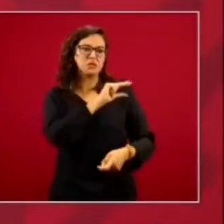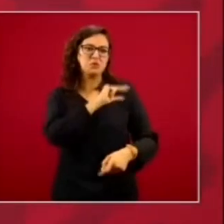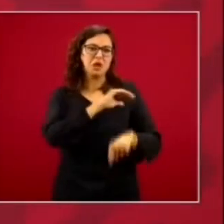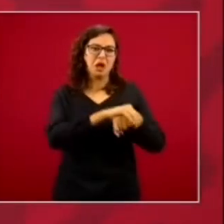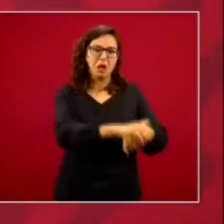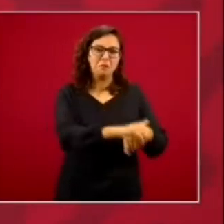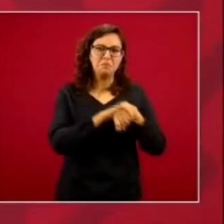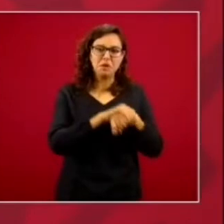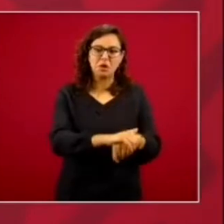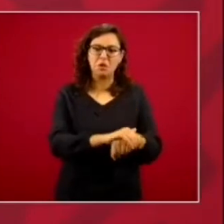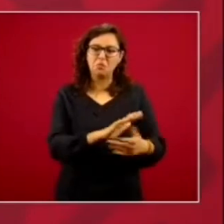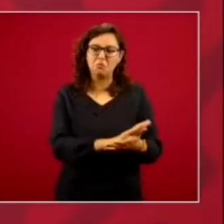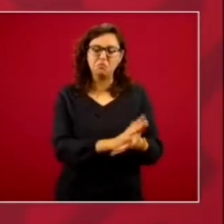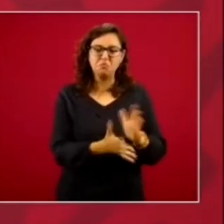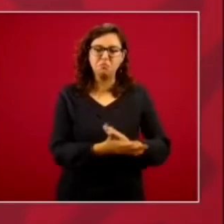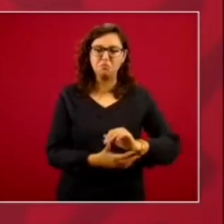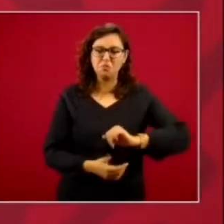allegados,